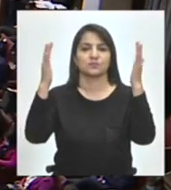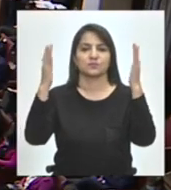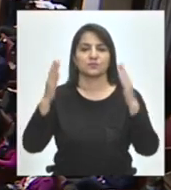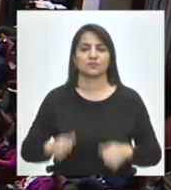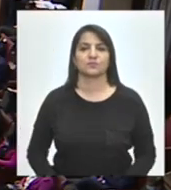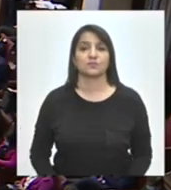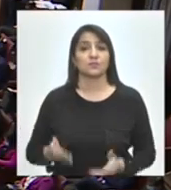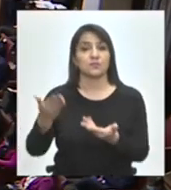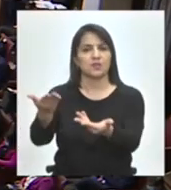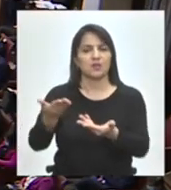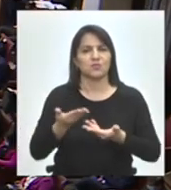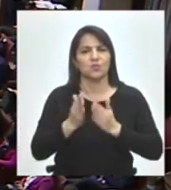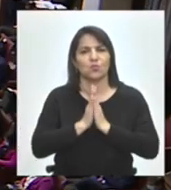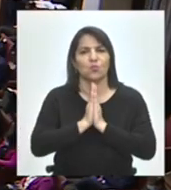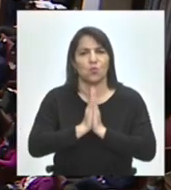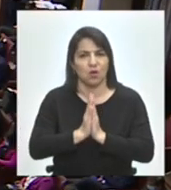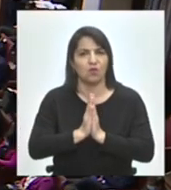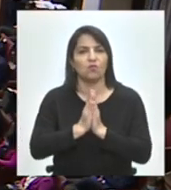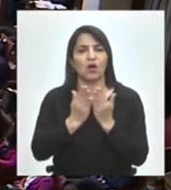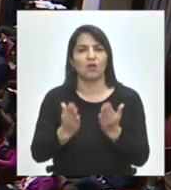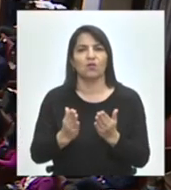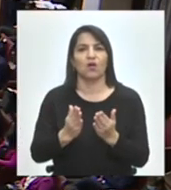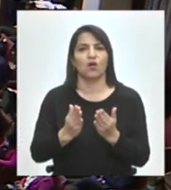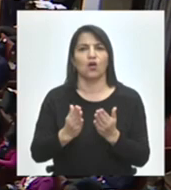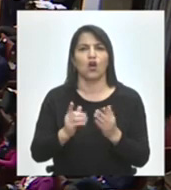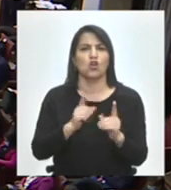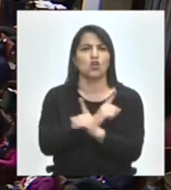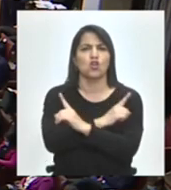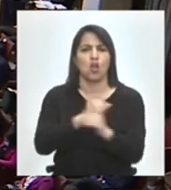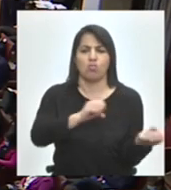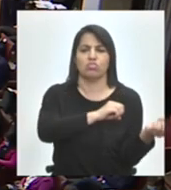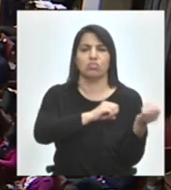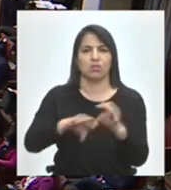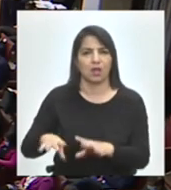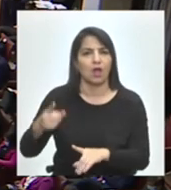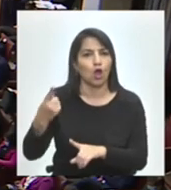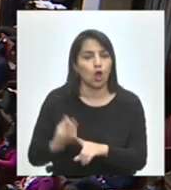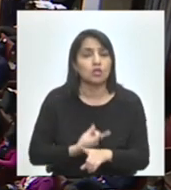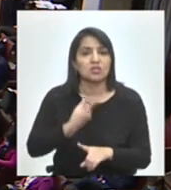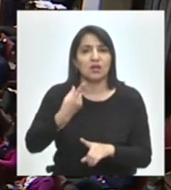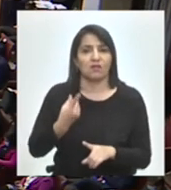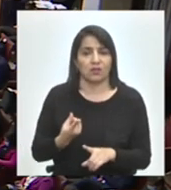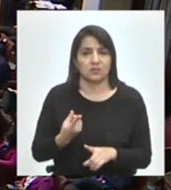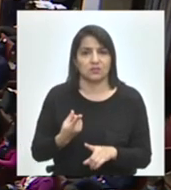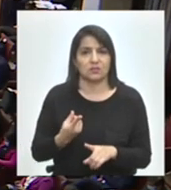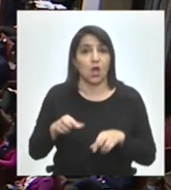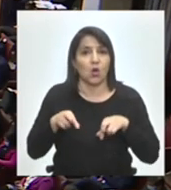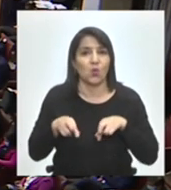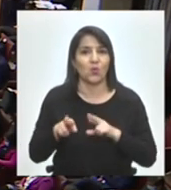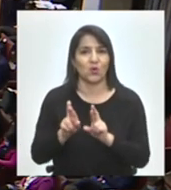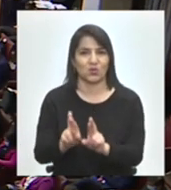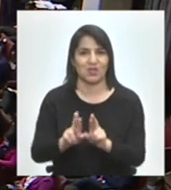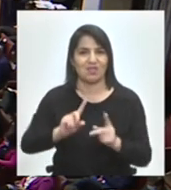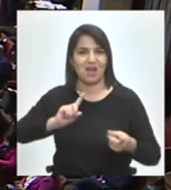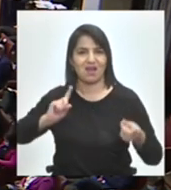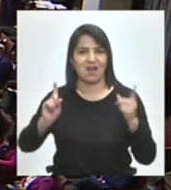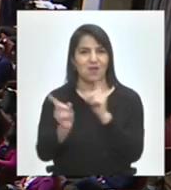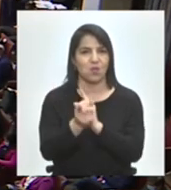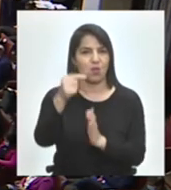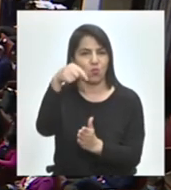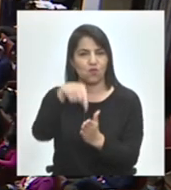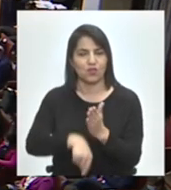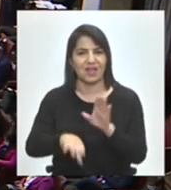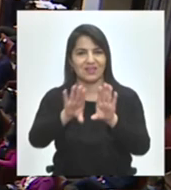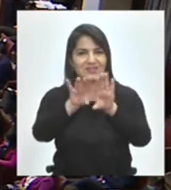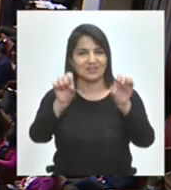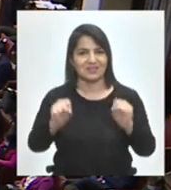Los invito, por favor, a no farrearnos una vez más la oportunidad de cambiar profundamente el